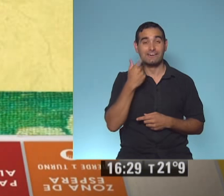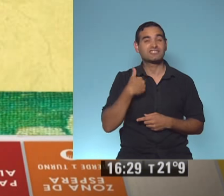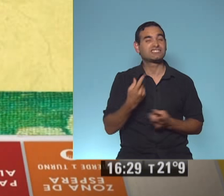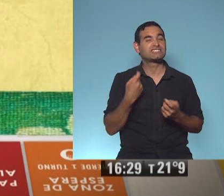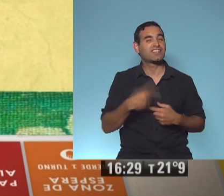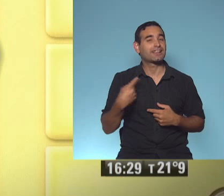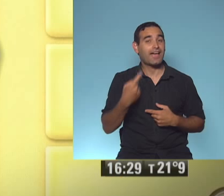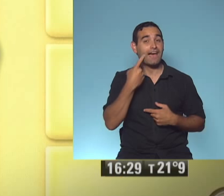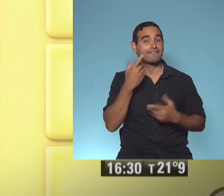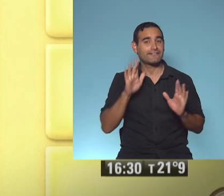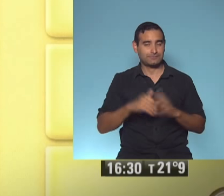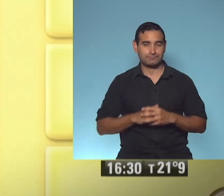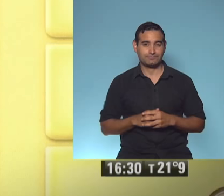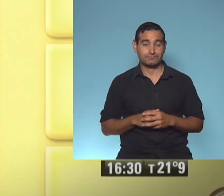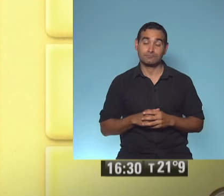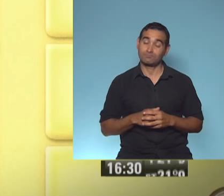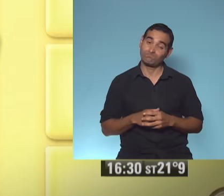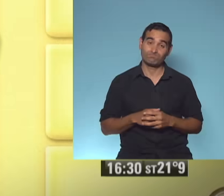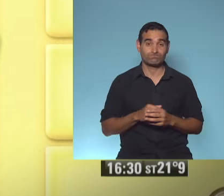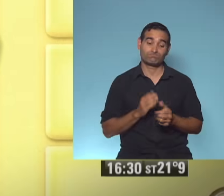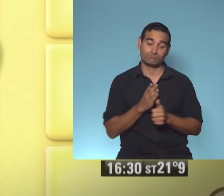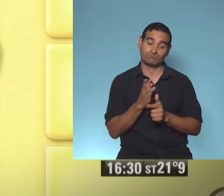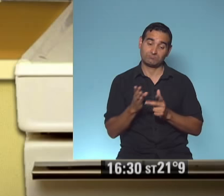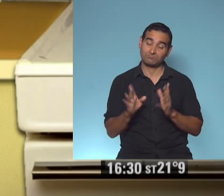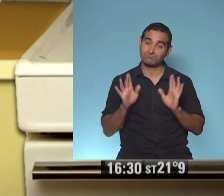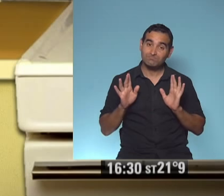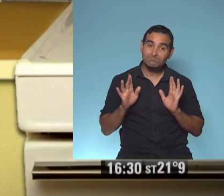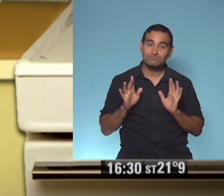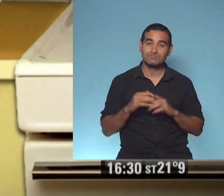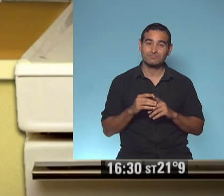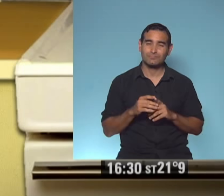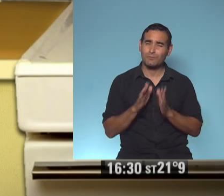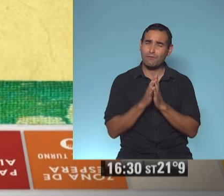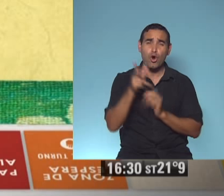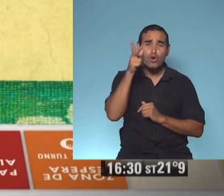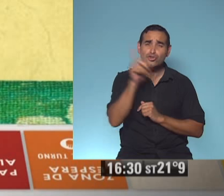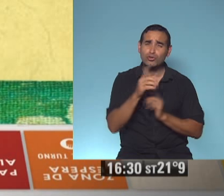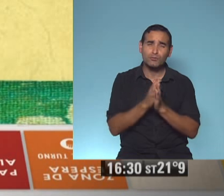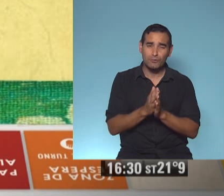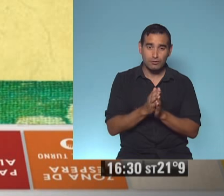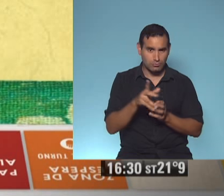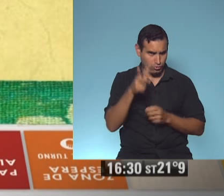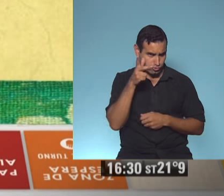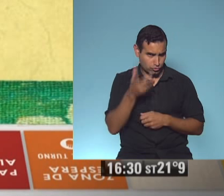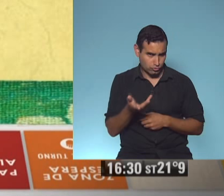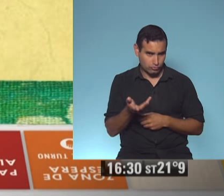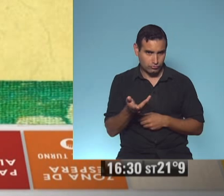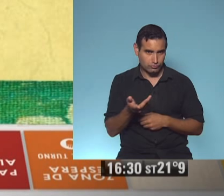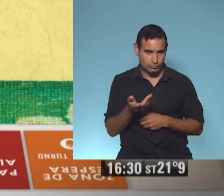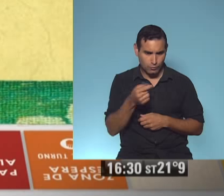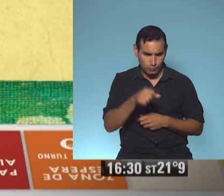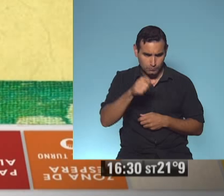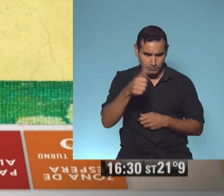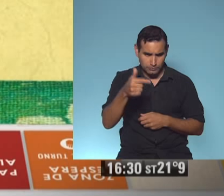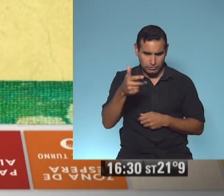necesito sacar? Hay varias posibilidades, pero... No te saques un 8. ¿Un 8? 1,